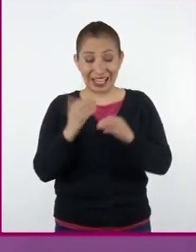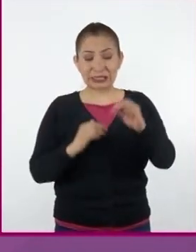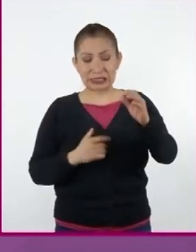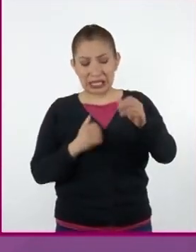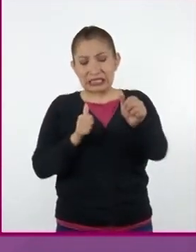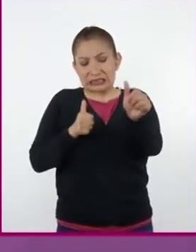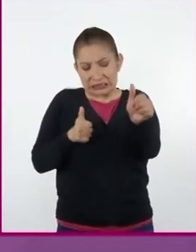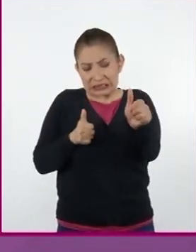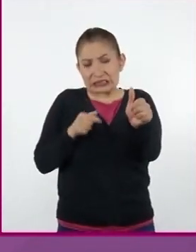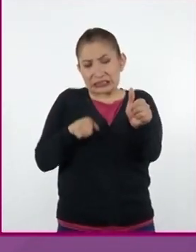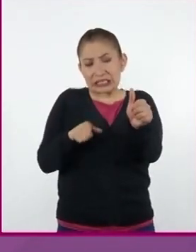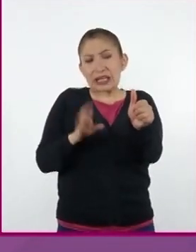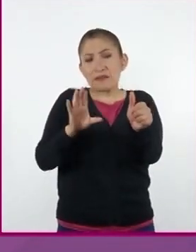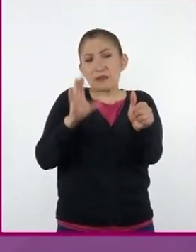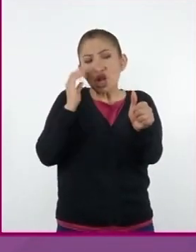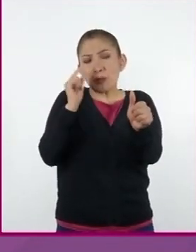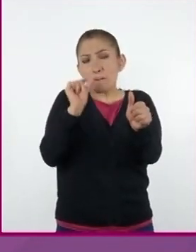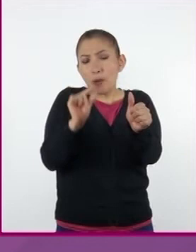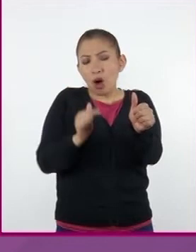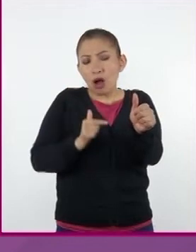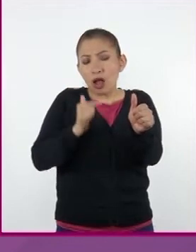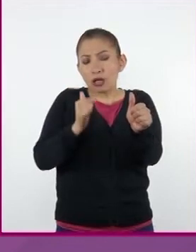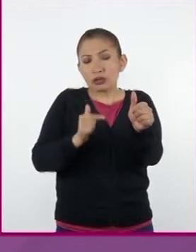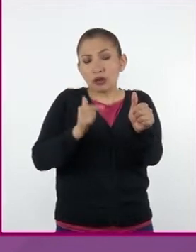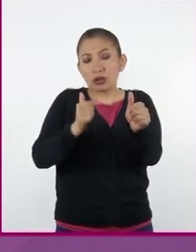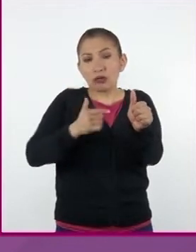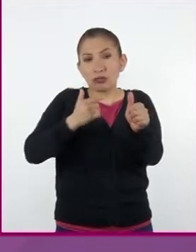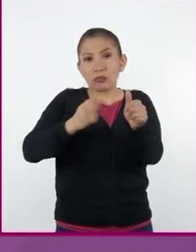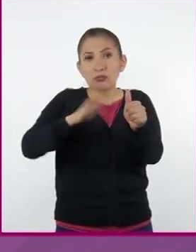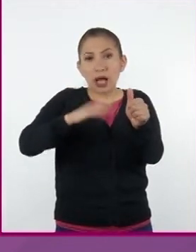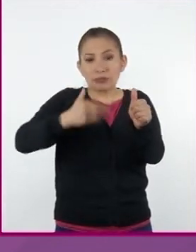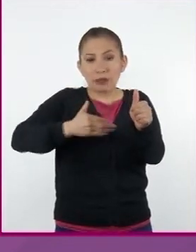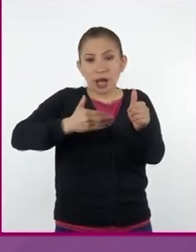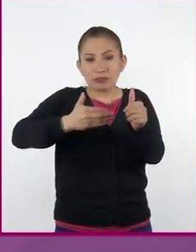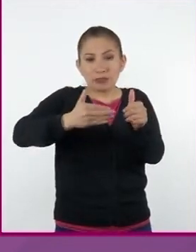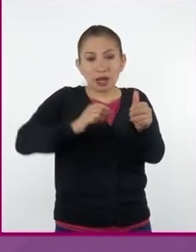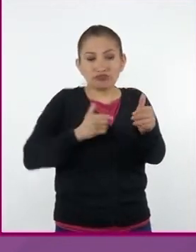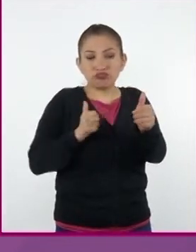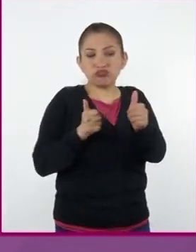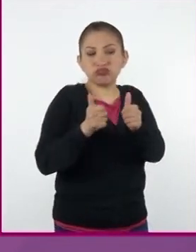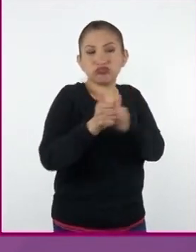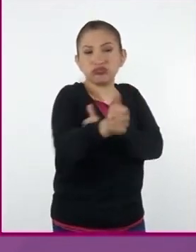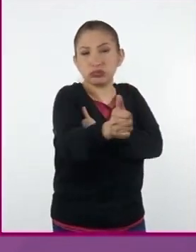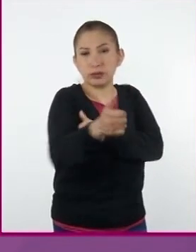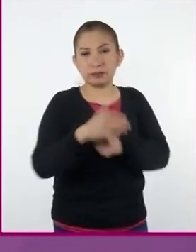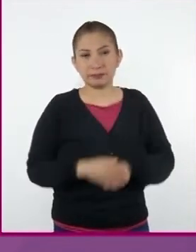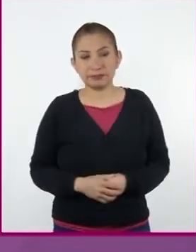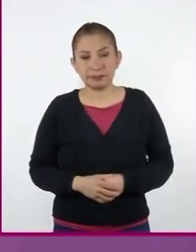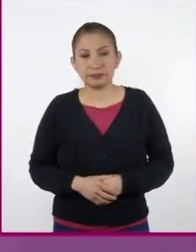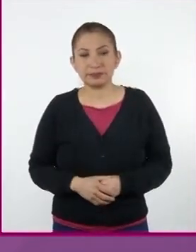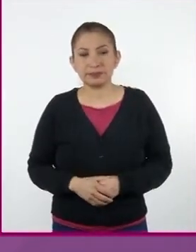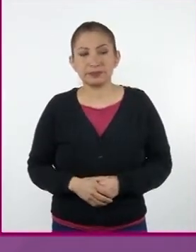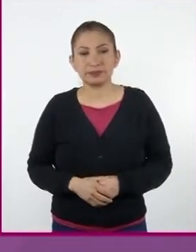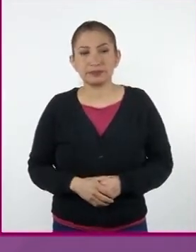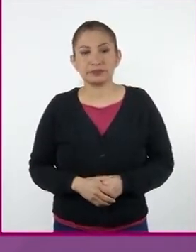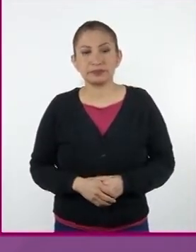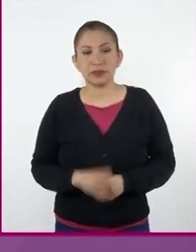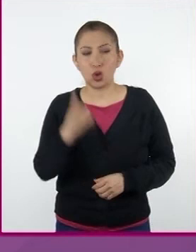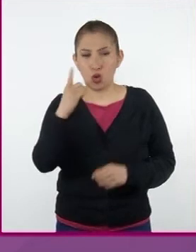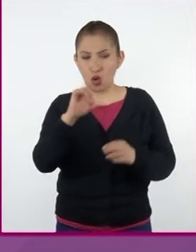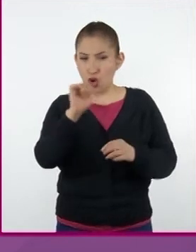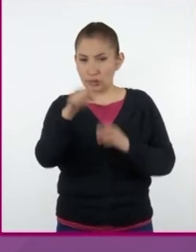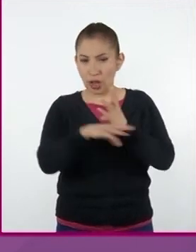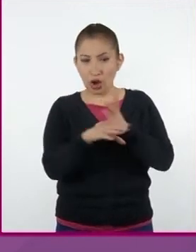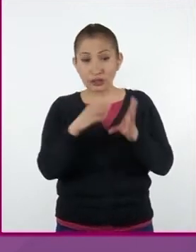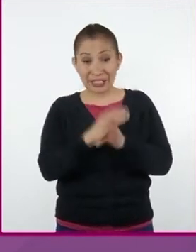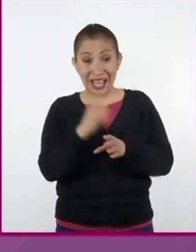su velocidad era menor, al final lleva a una velocidad mayor. Una cosa más es